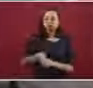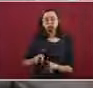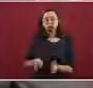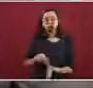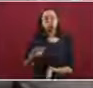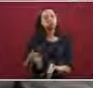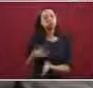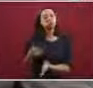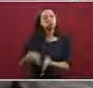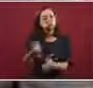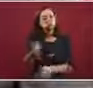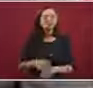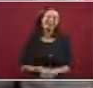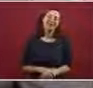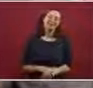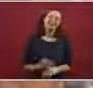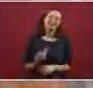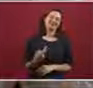que